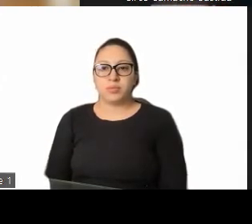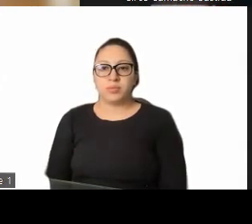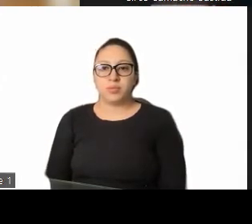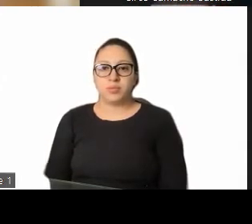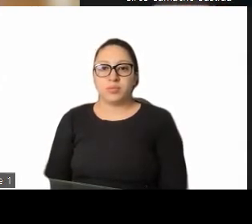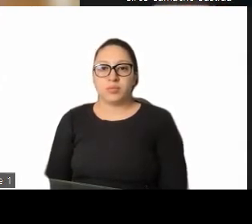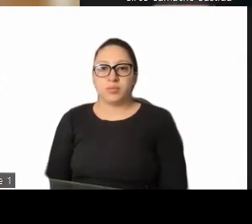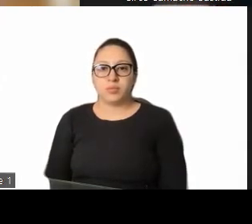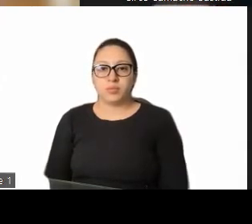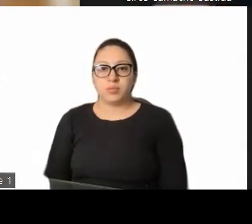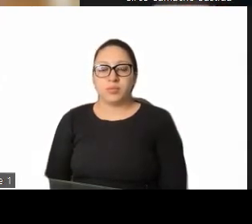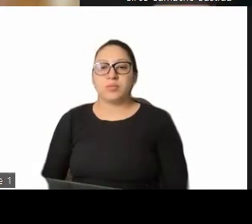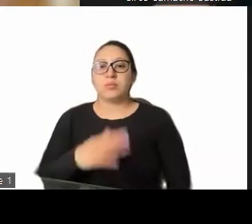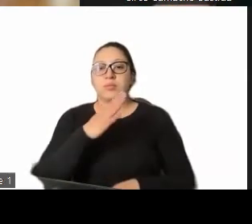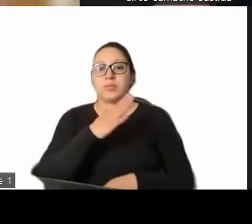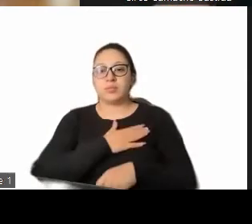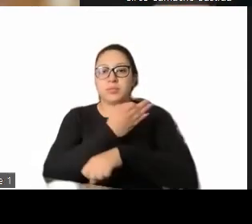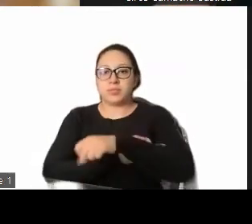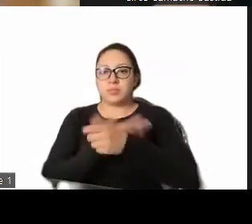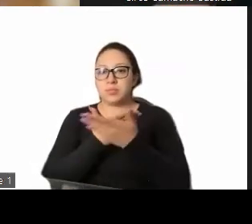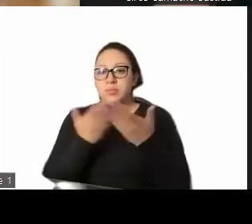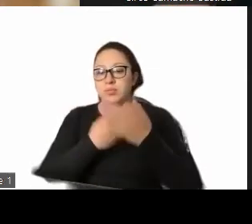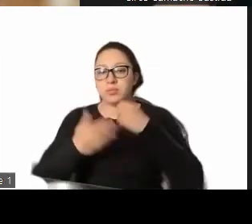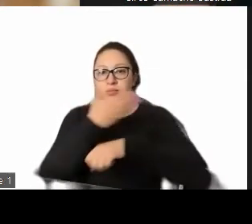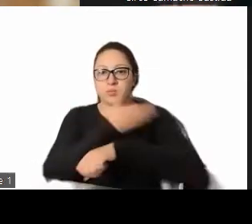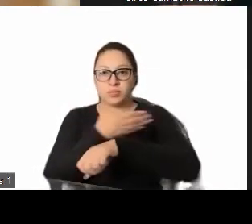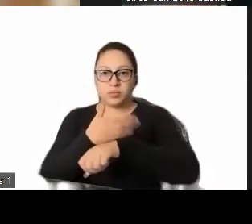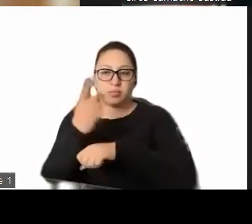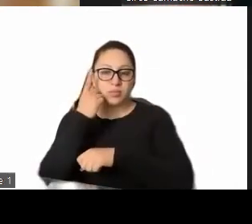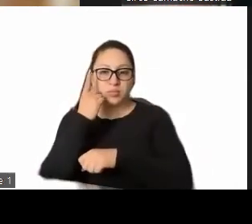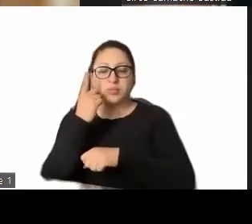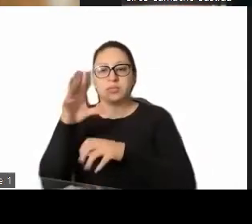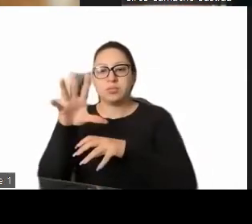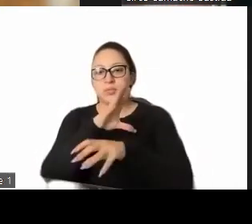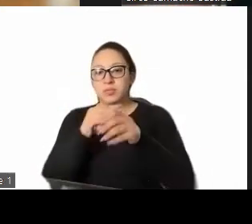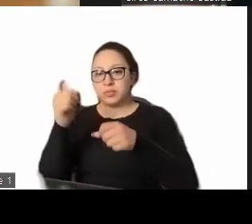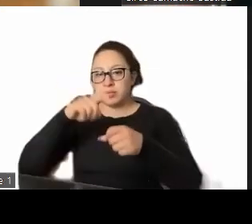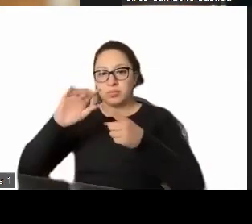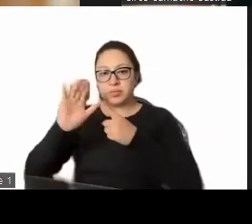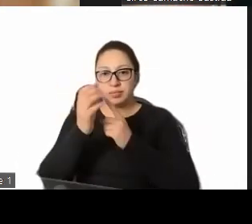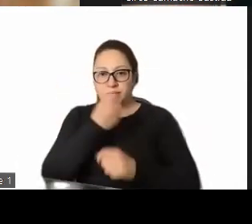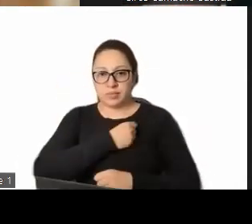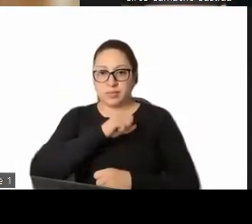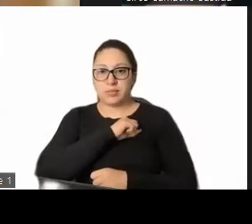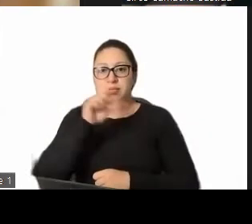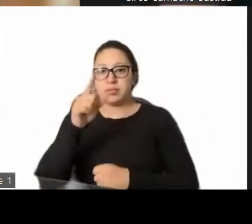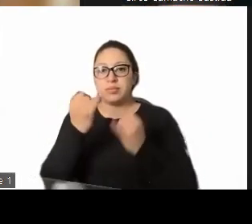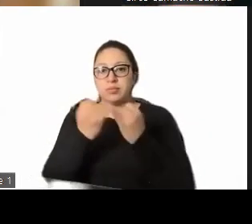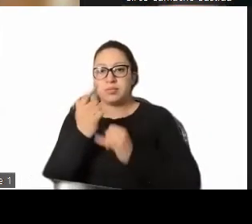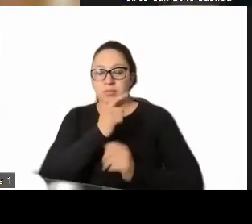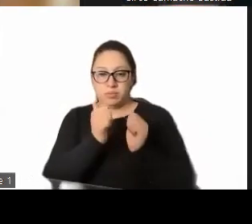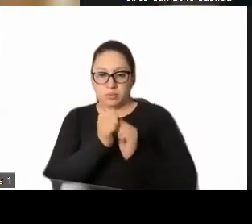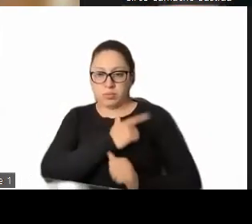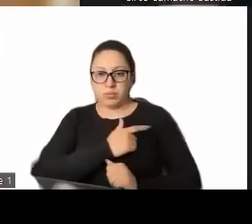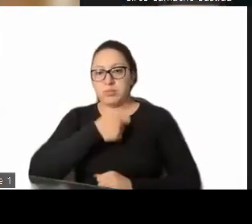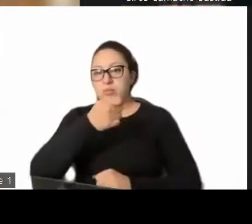Buenas tardes, compañeras y compañeros diputados, integrantes de la Comisión de Salud. Saludo con gusto a los medios